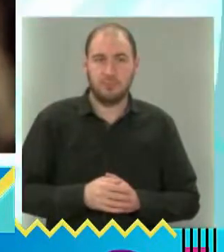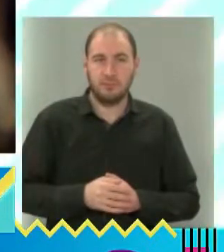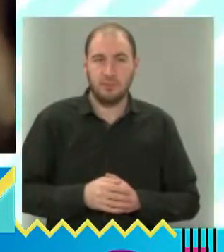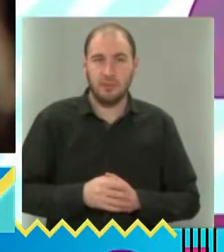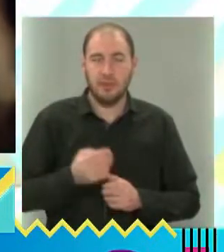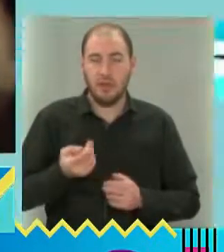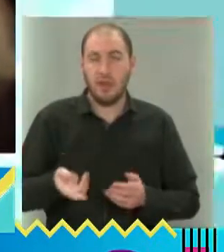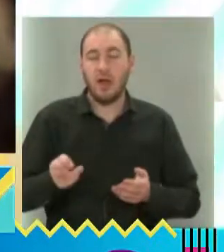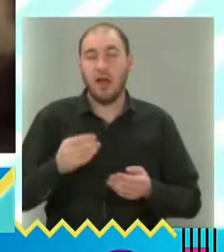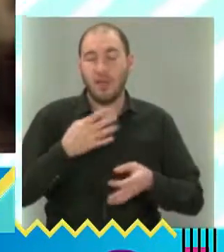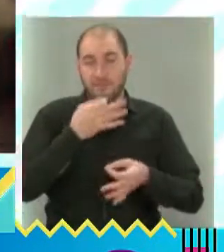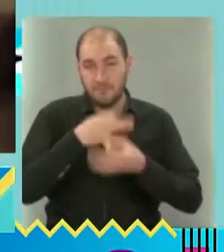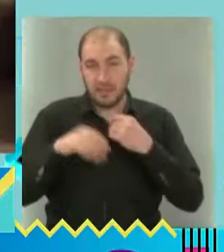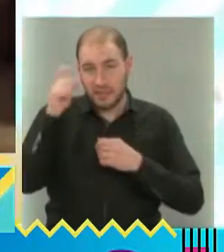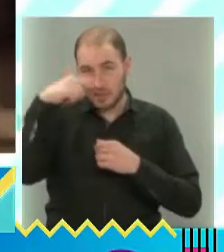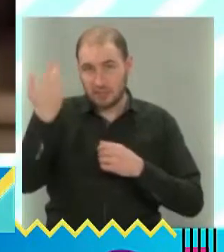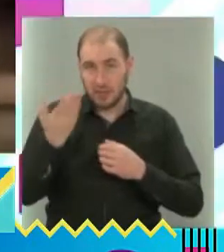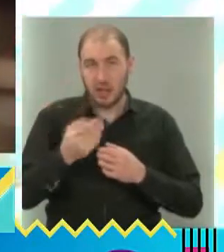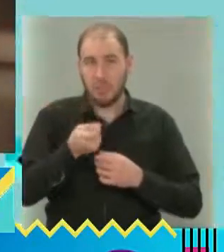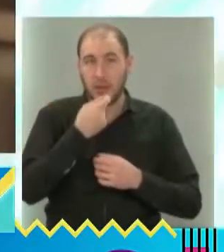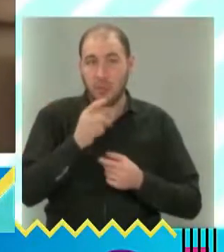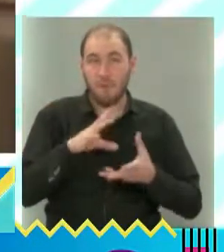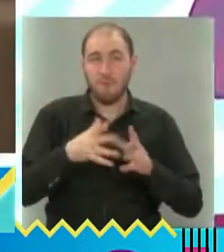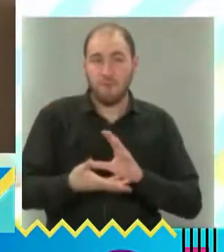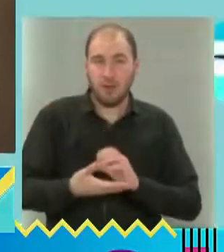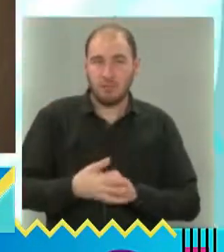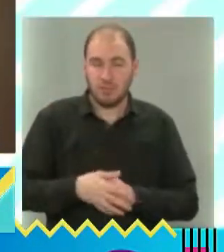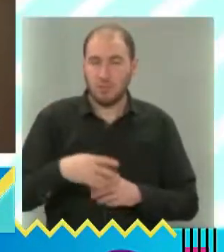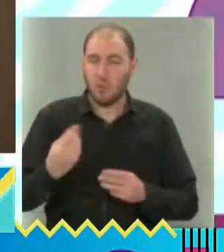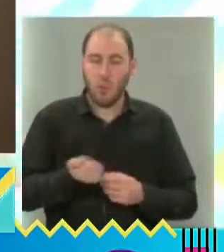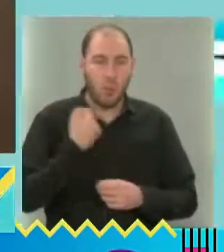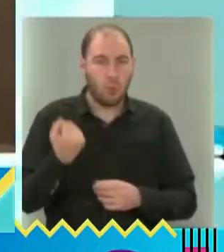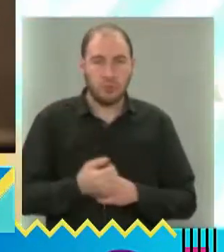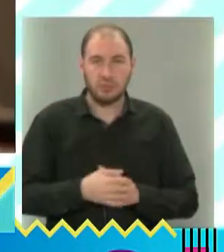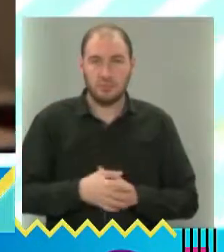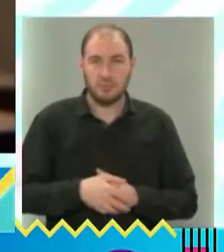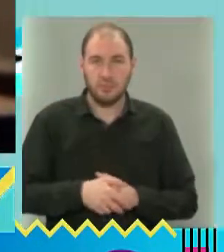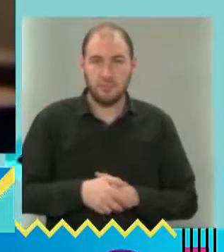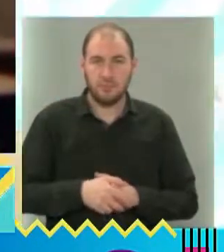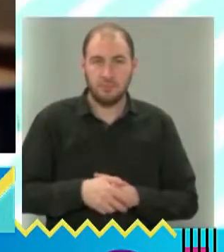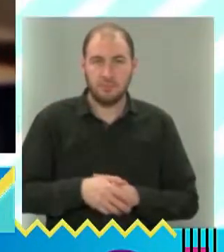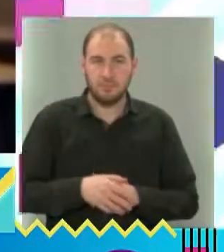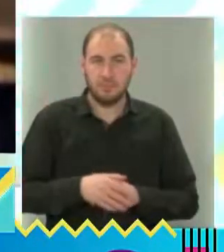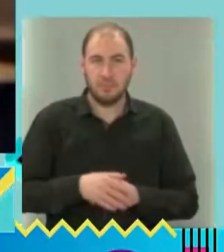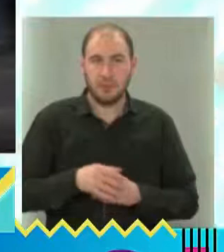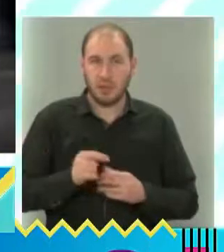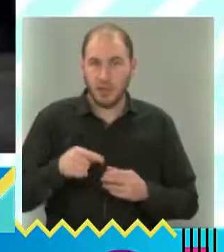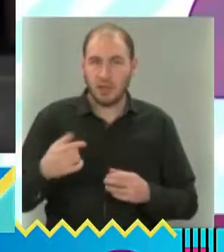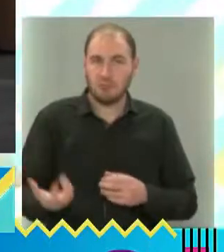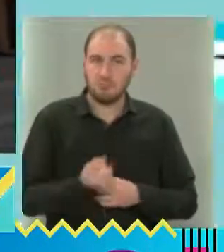unos reintegros a las exportaciones podrían ser una forma muy útil de